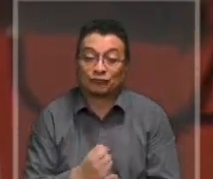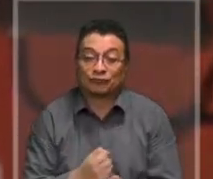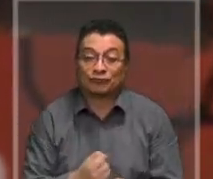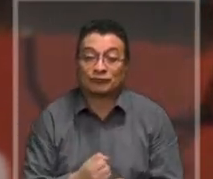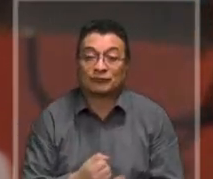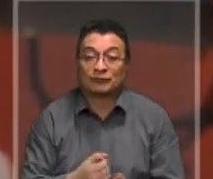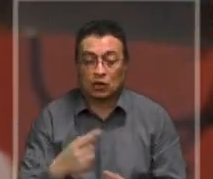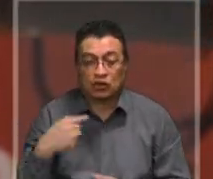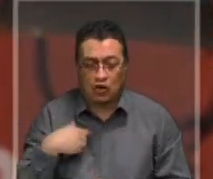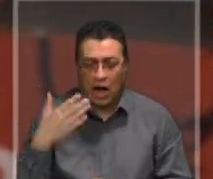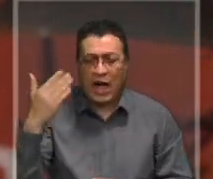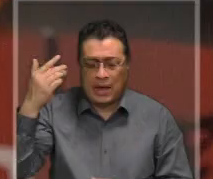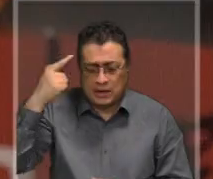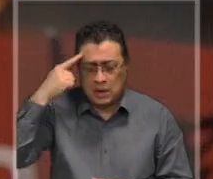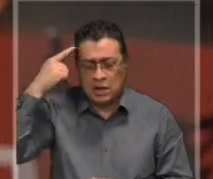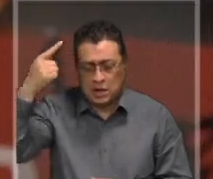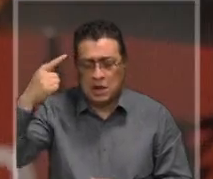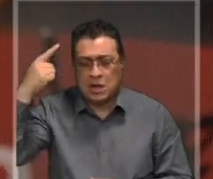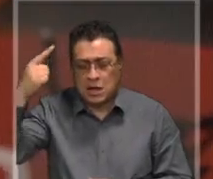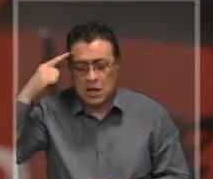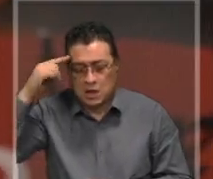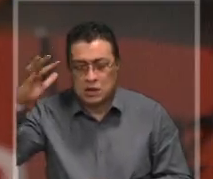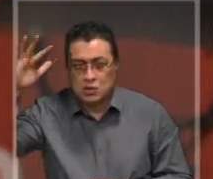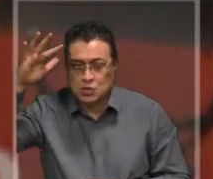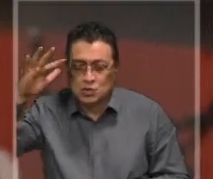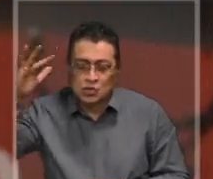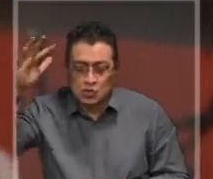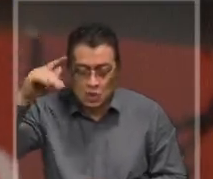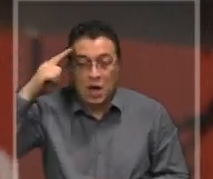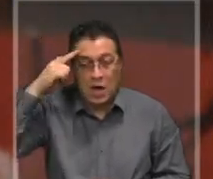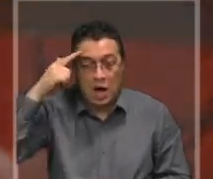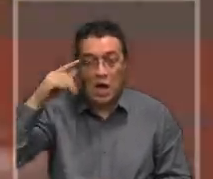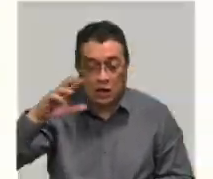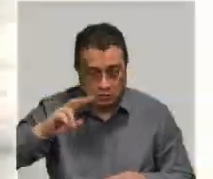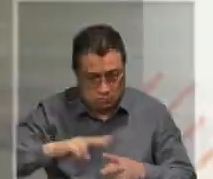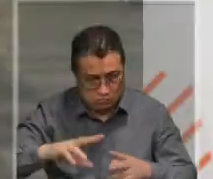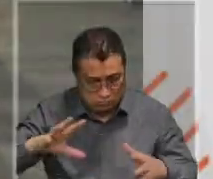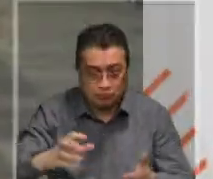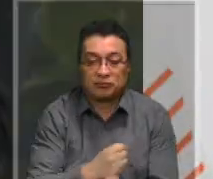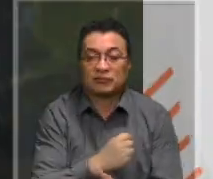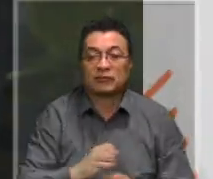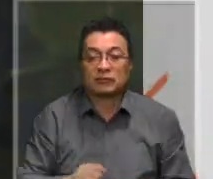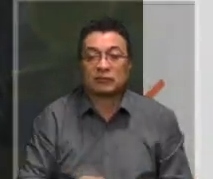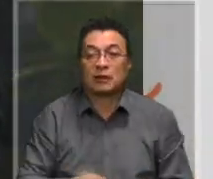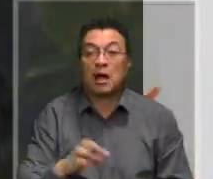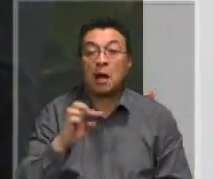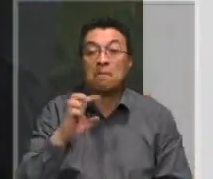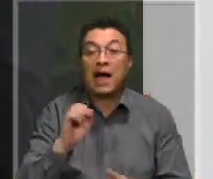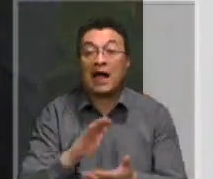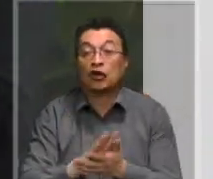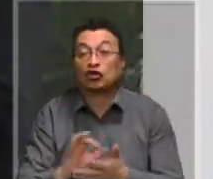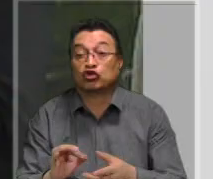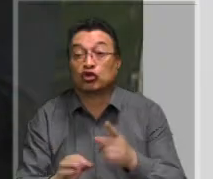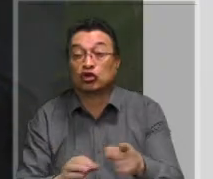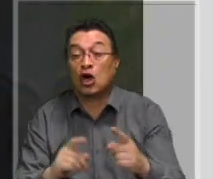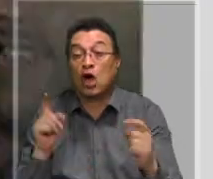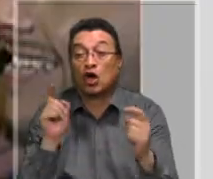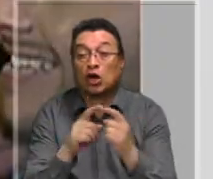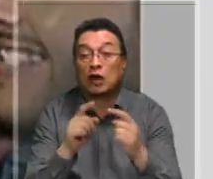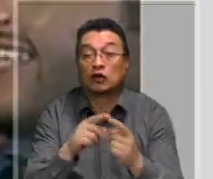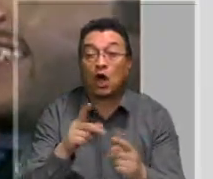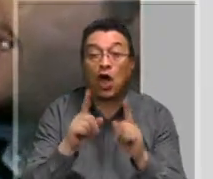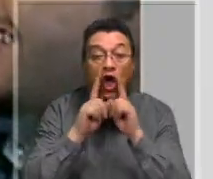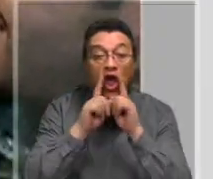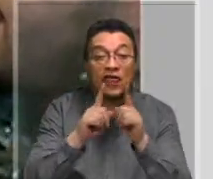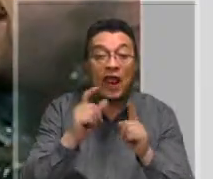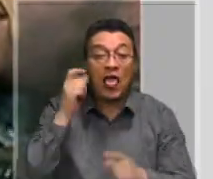Lo soñé, me dijeron que lo hiciera y aquí estoy. Está Pancho con Hugo, están en el contacto del Hotel O'Higgins